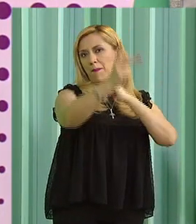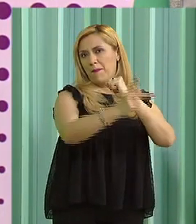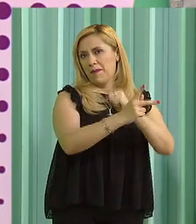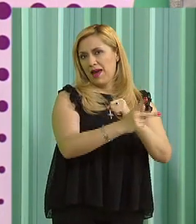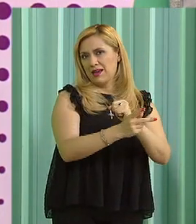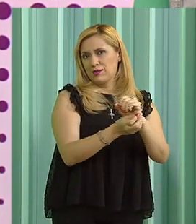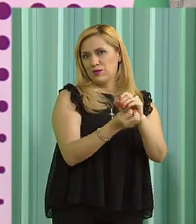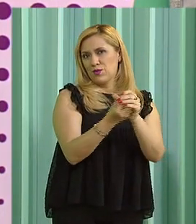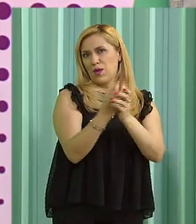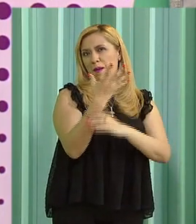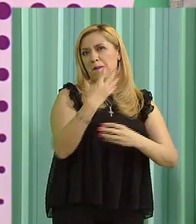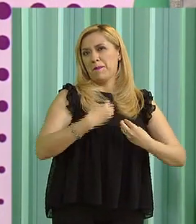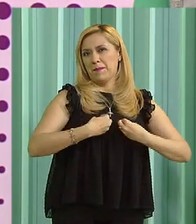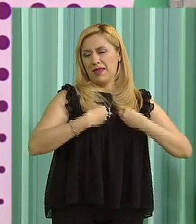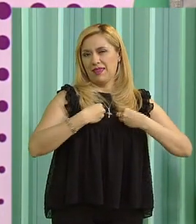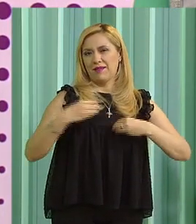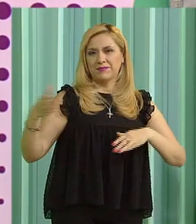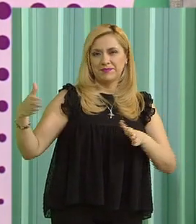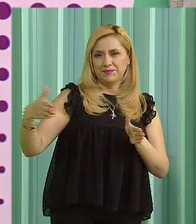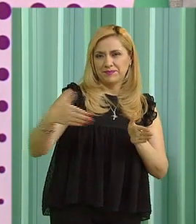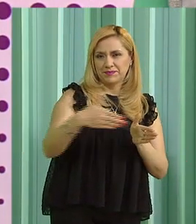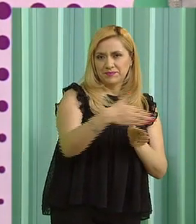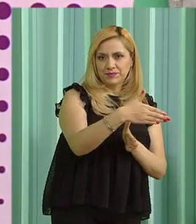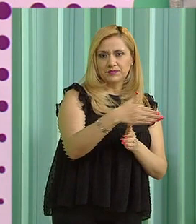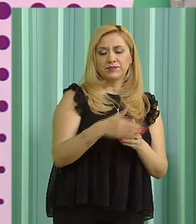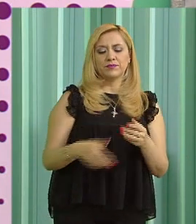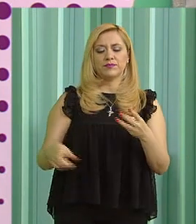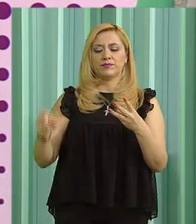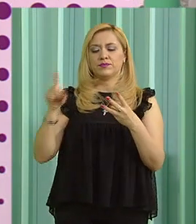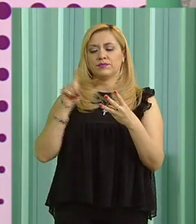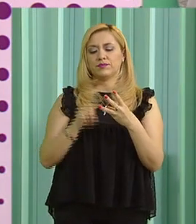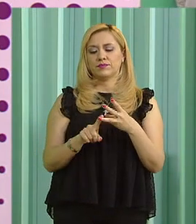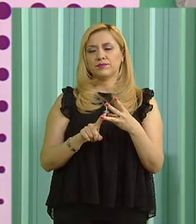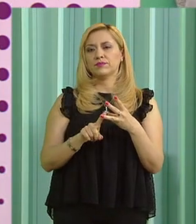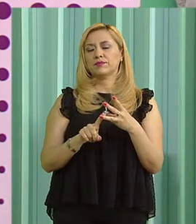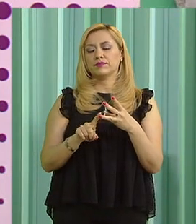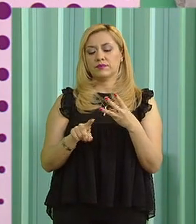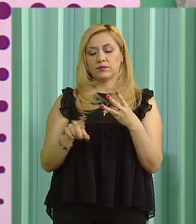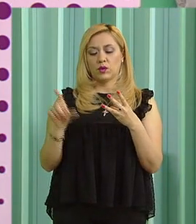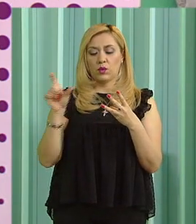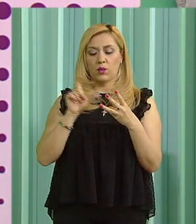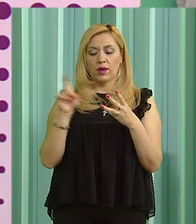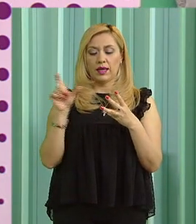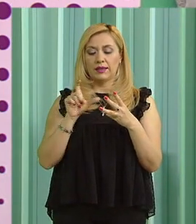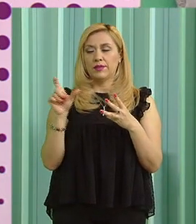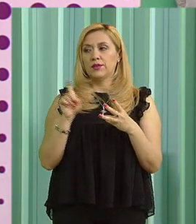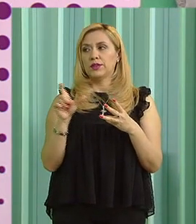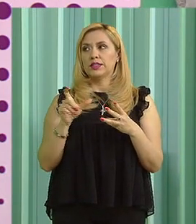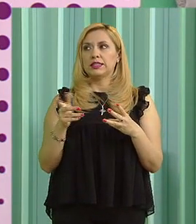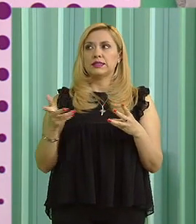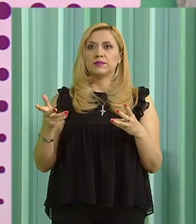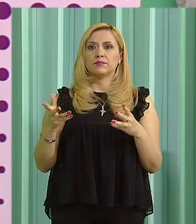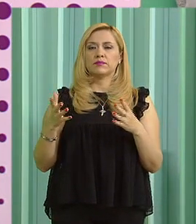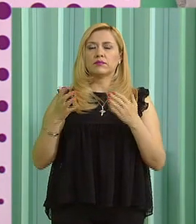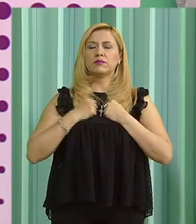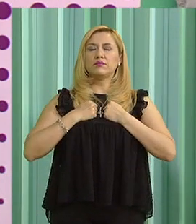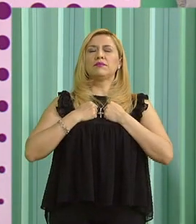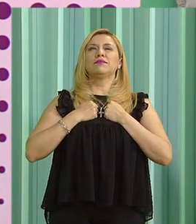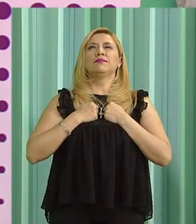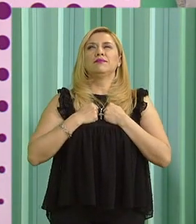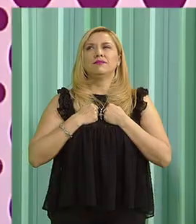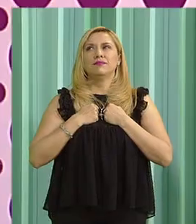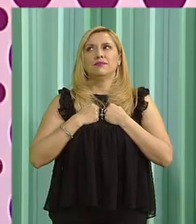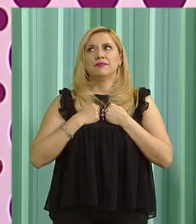se están desplazando, el momento también de la detención, que en